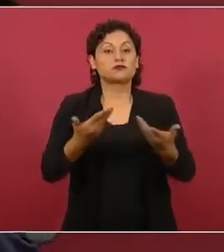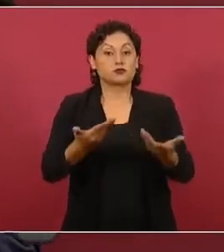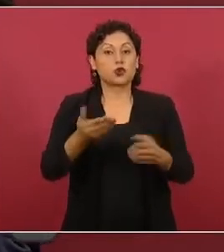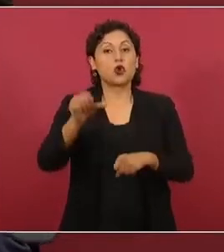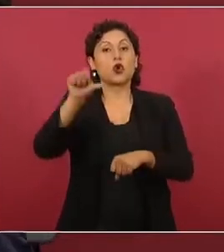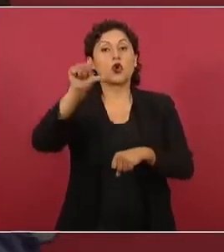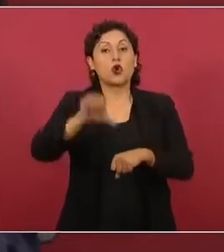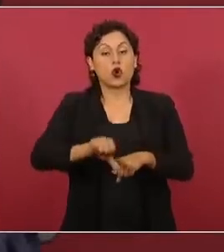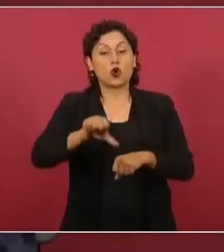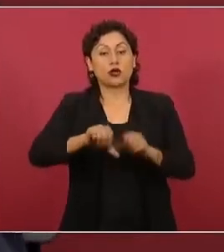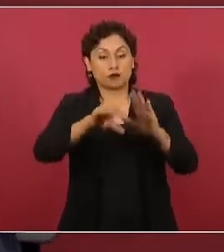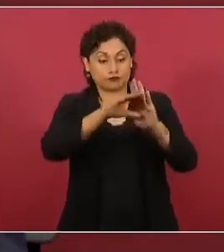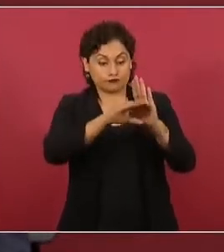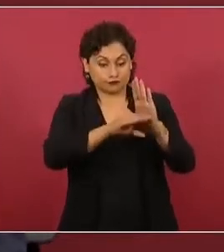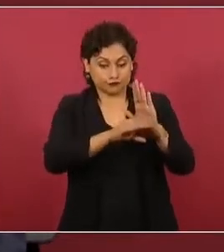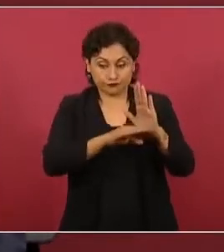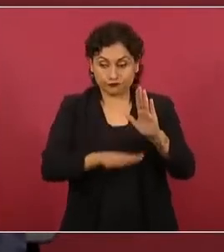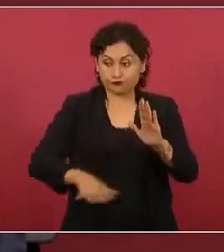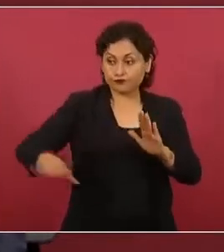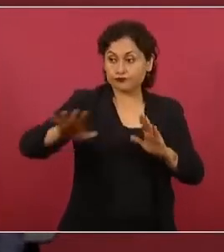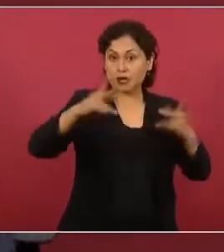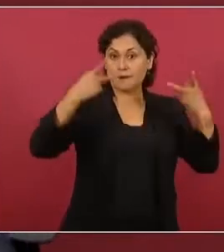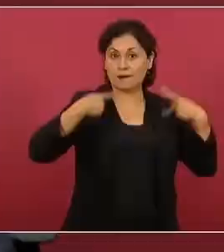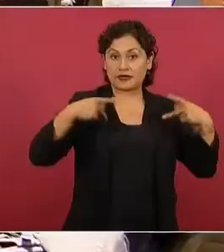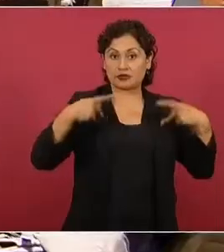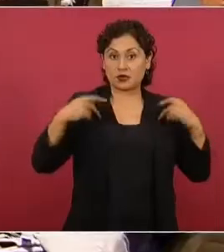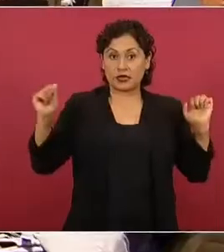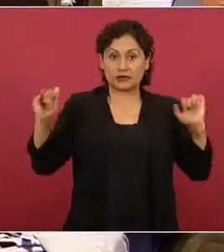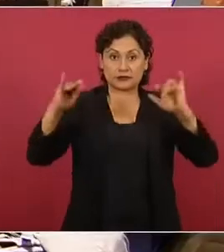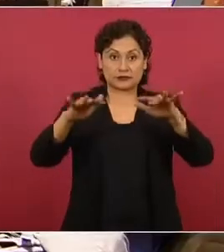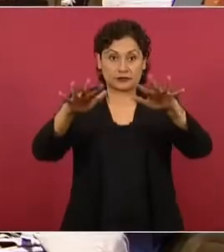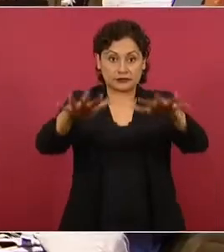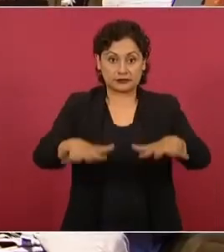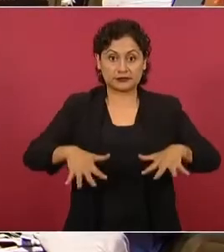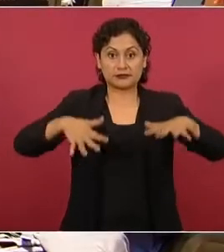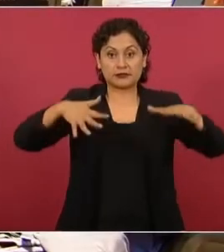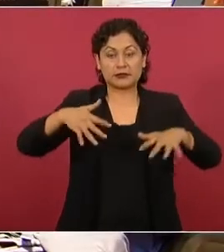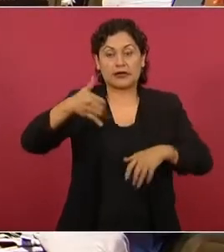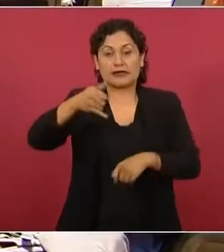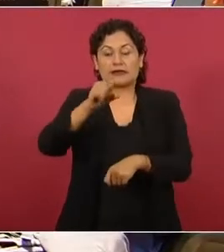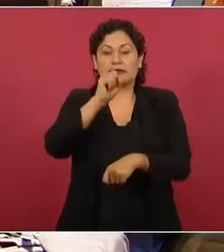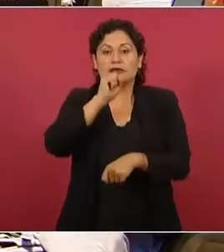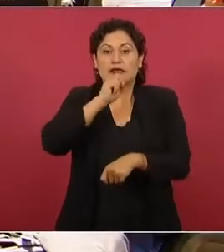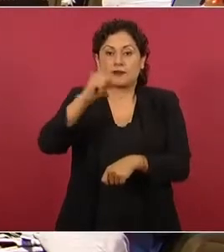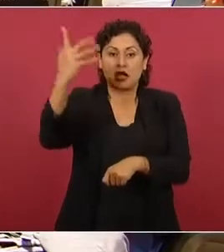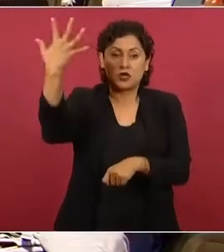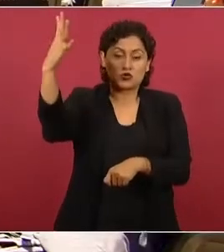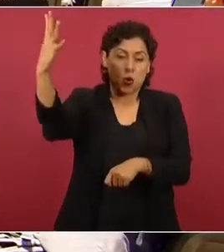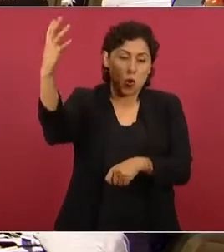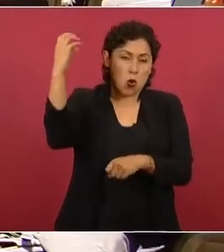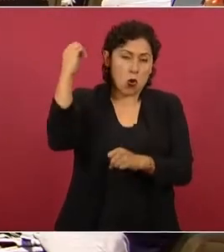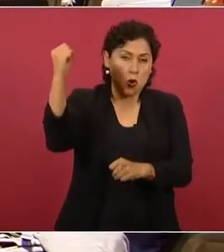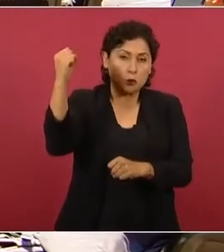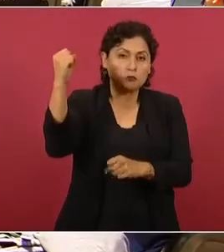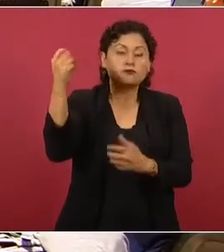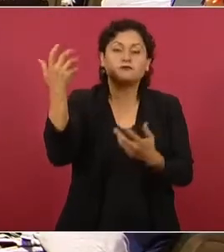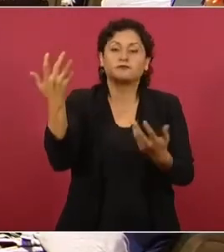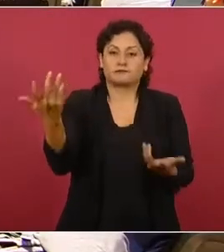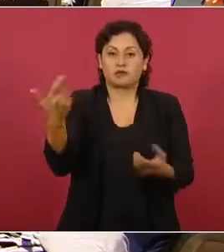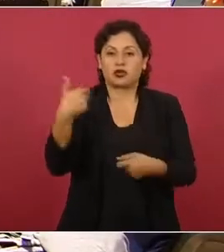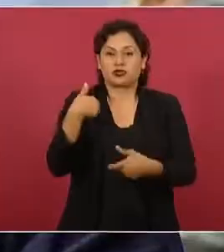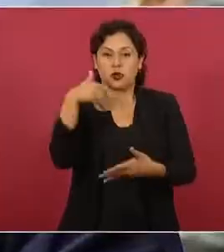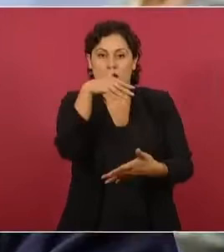de hoy y dado que los rayos del sol están empezando a calar, seré muy rápido